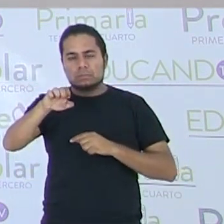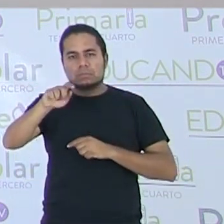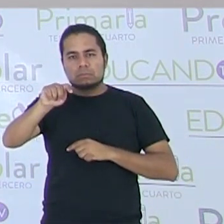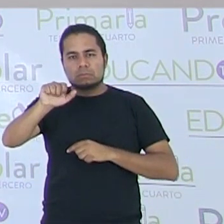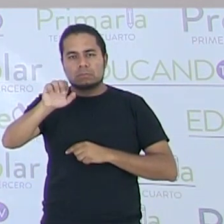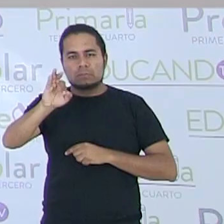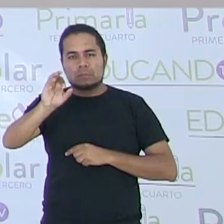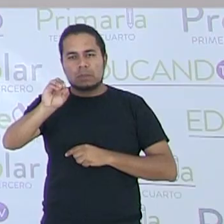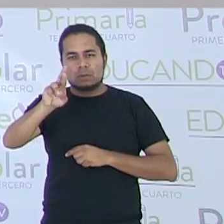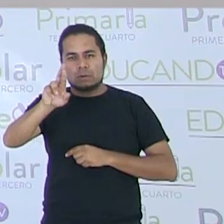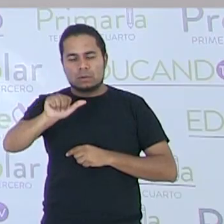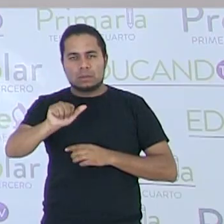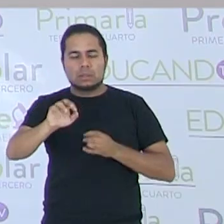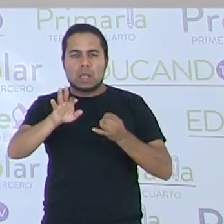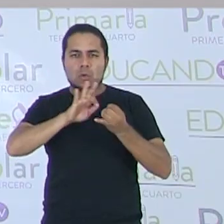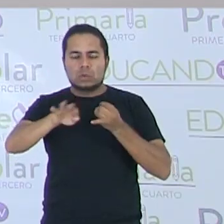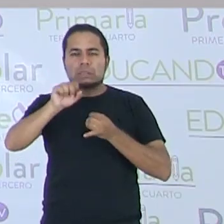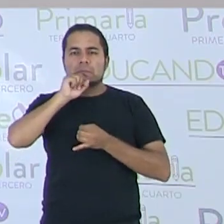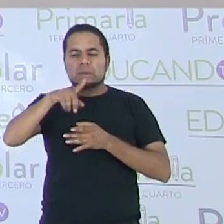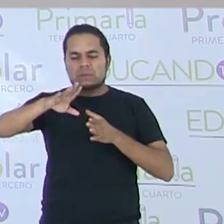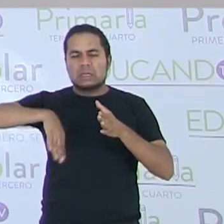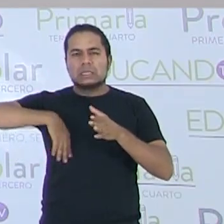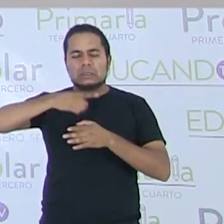Y les hablé de la